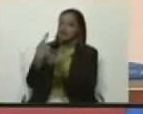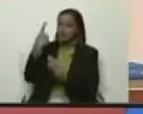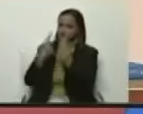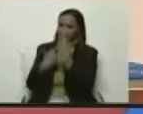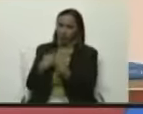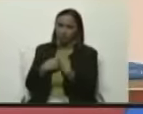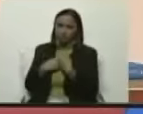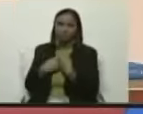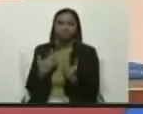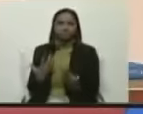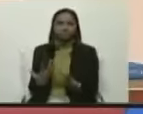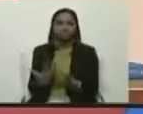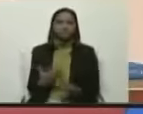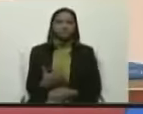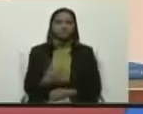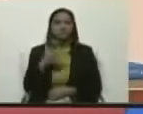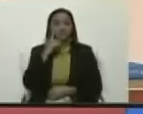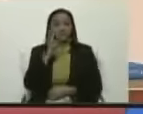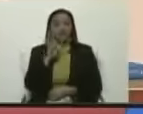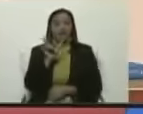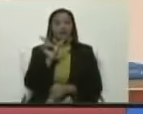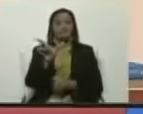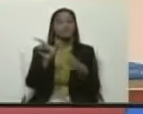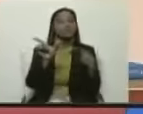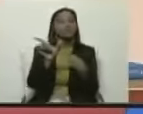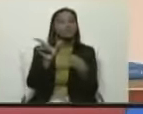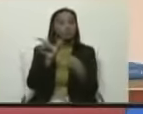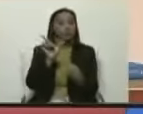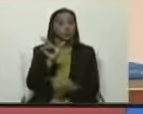el PSUV estos días